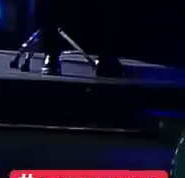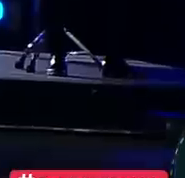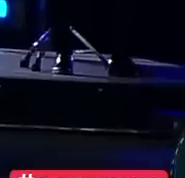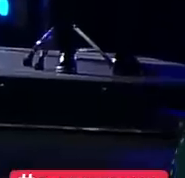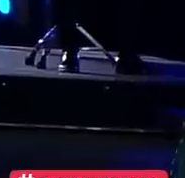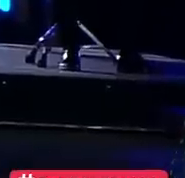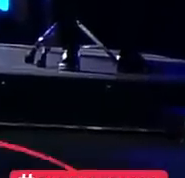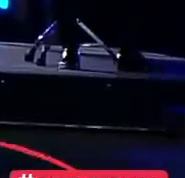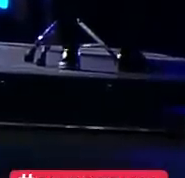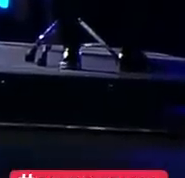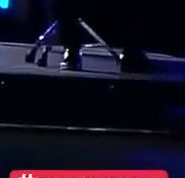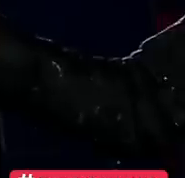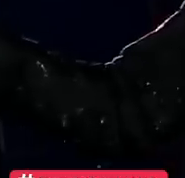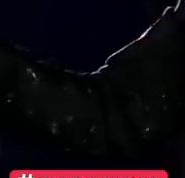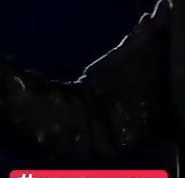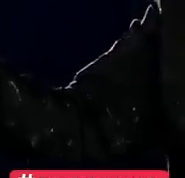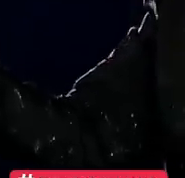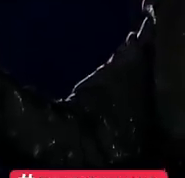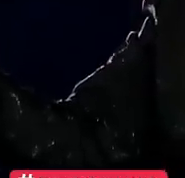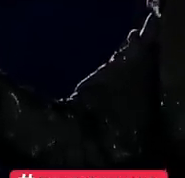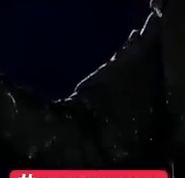este tremendo aplauso.